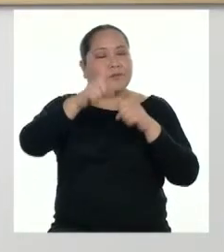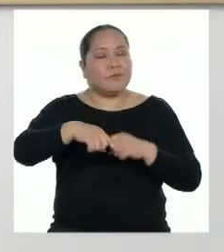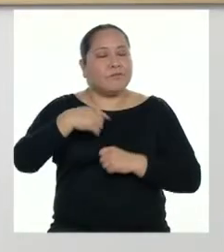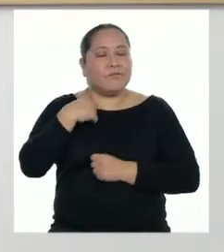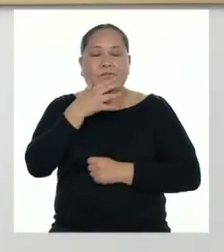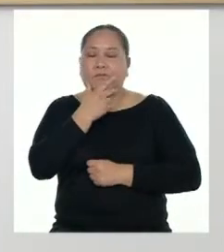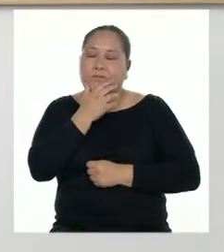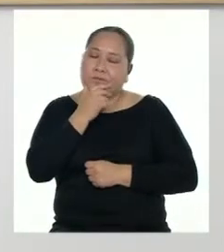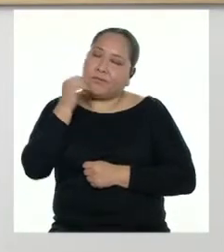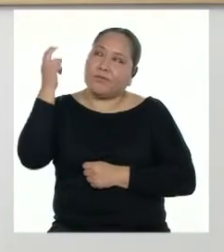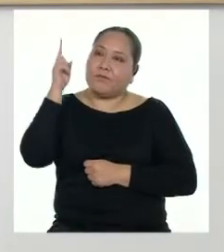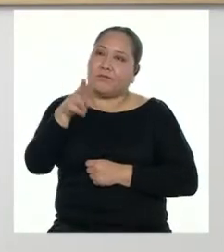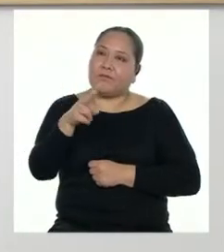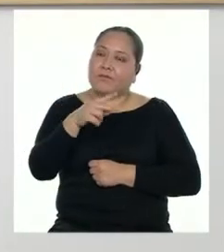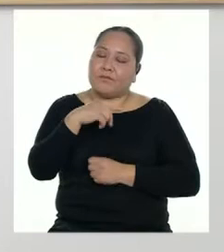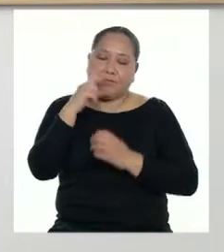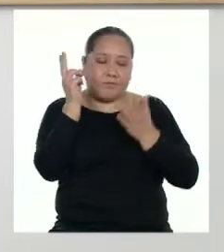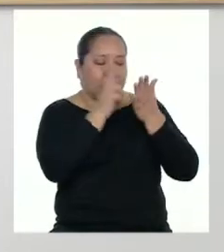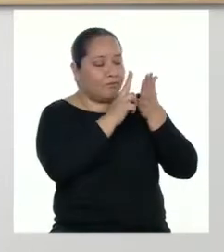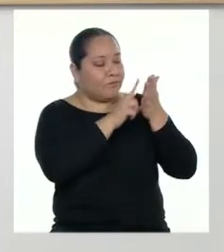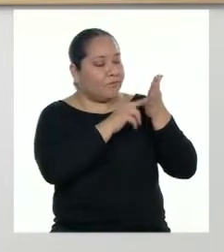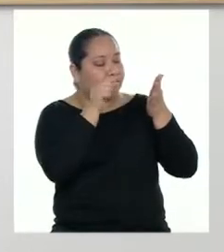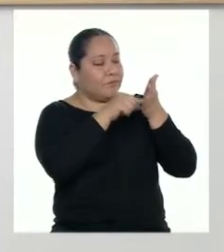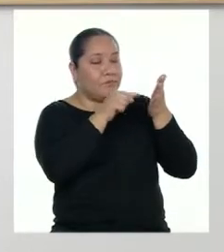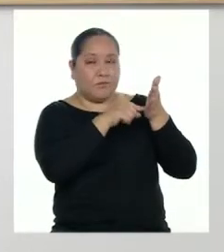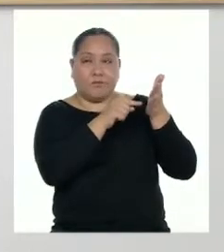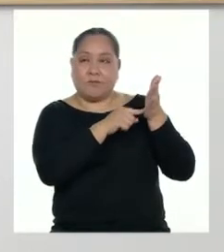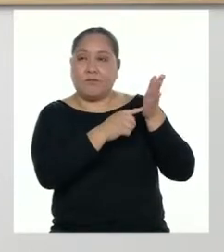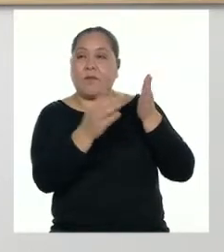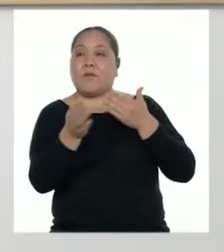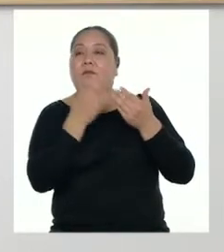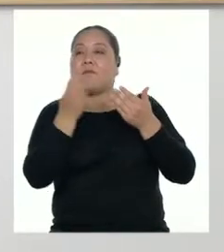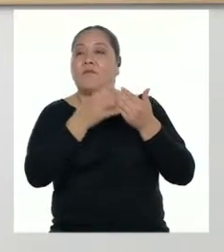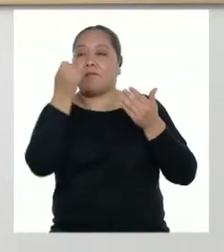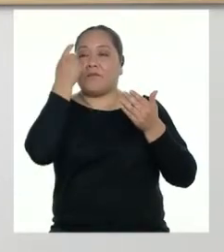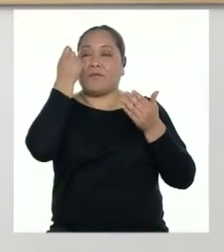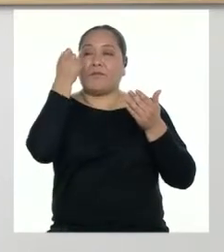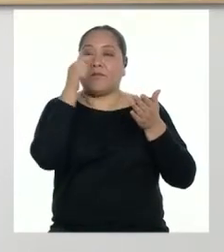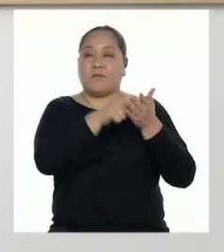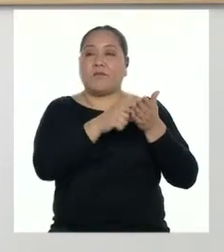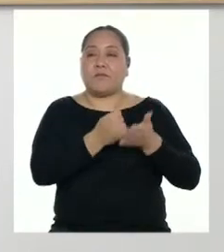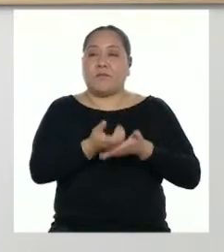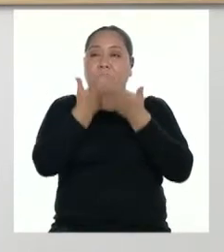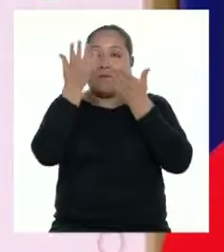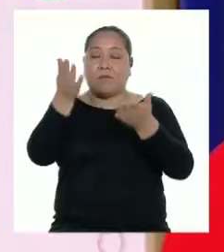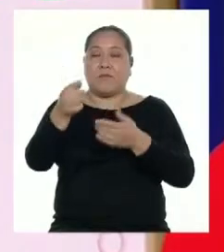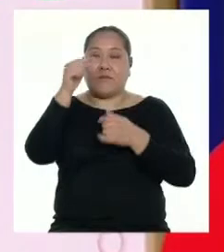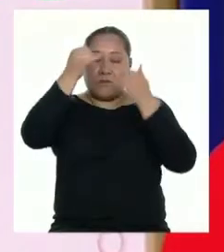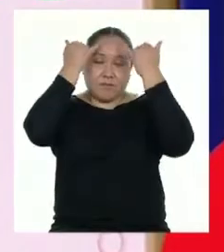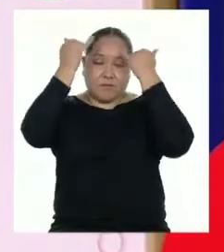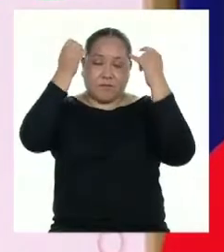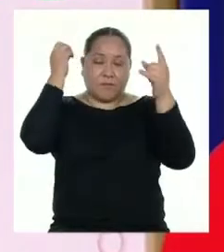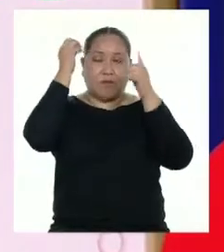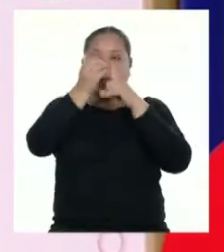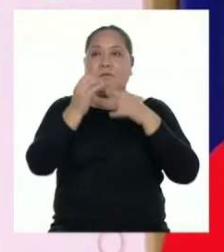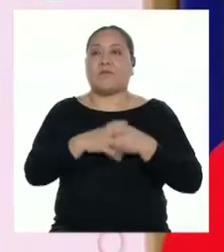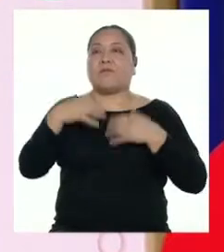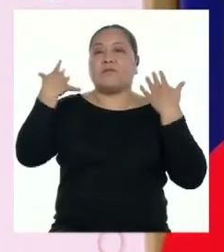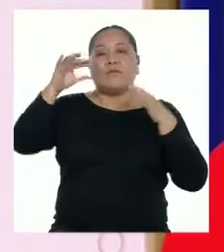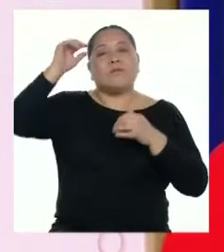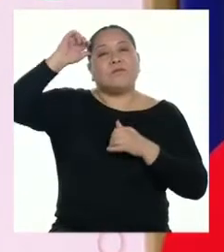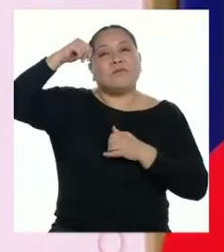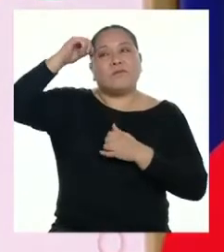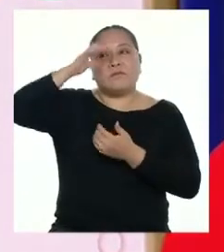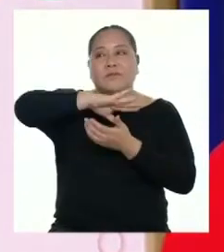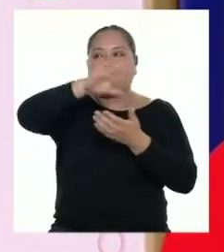hacia la estructura del texto, si facilita su comprensión y aporta el propósito planteado. Hemos hecho un recuento